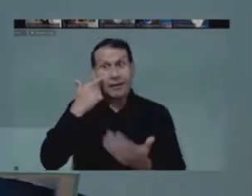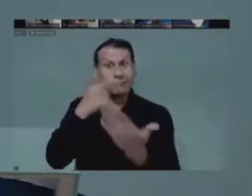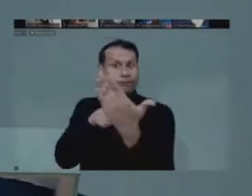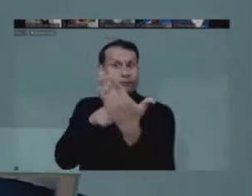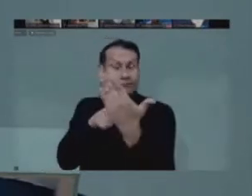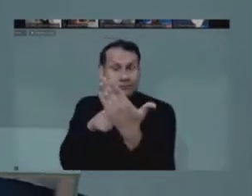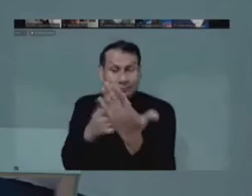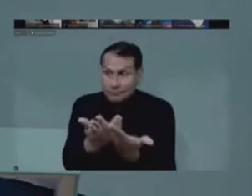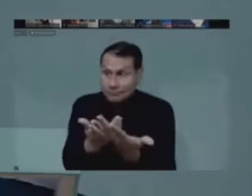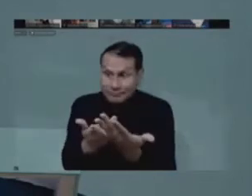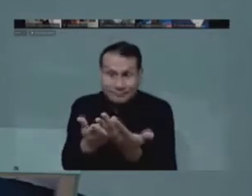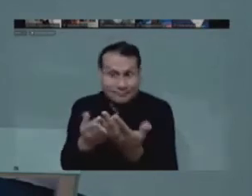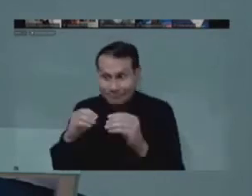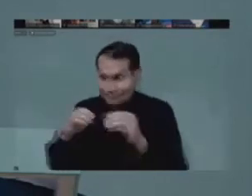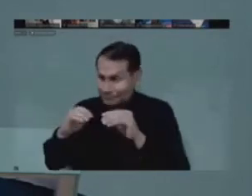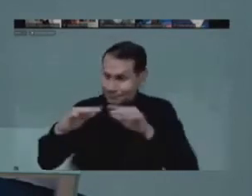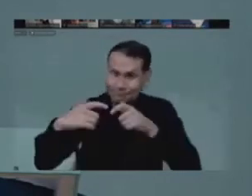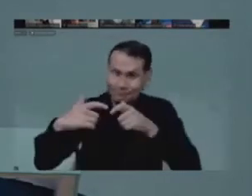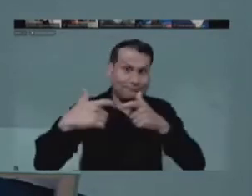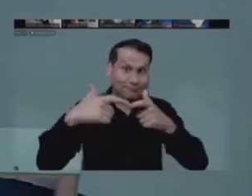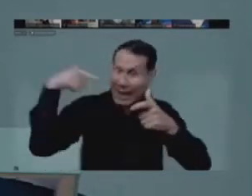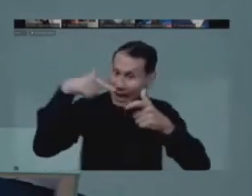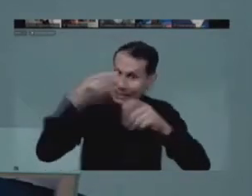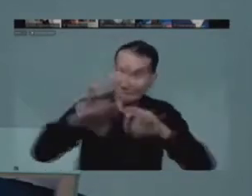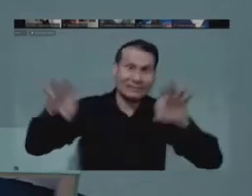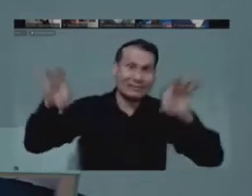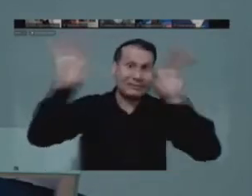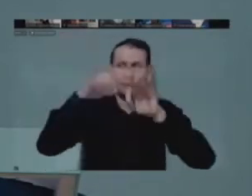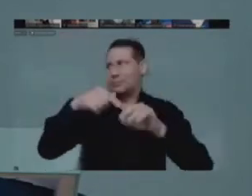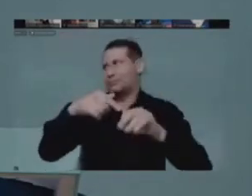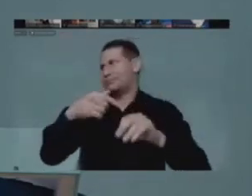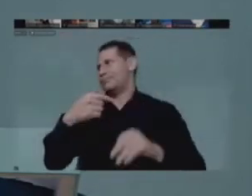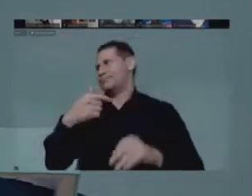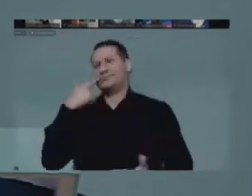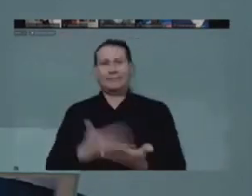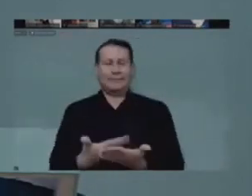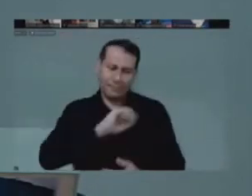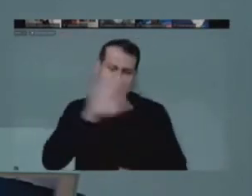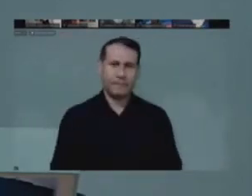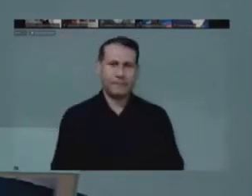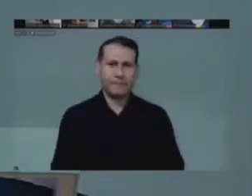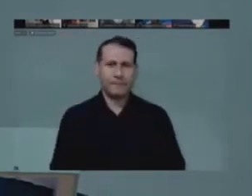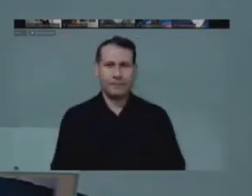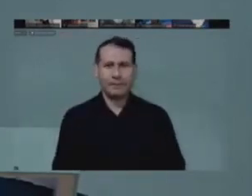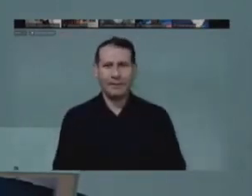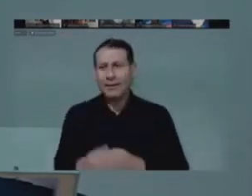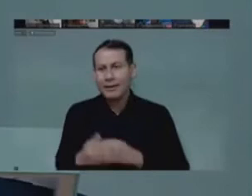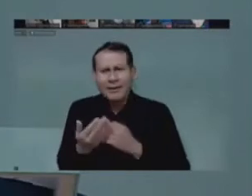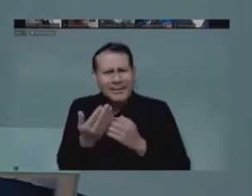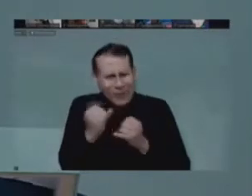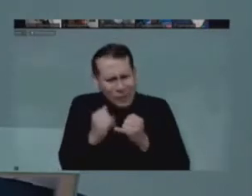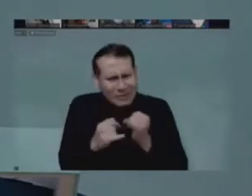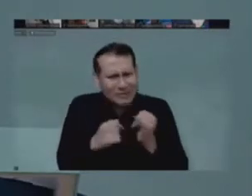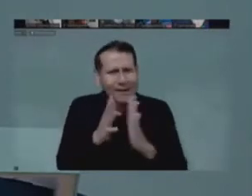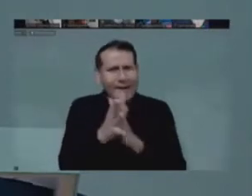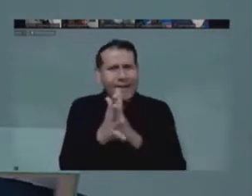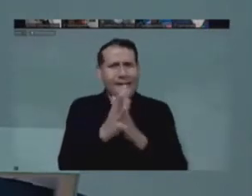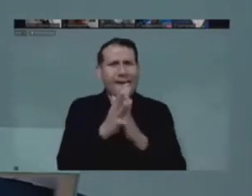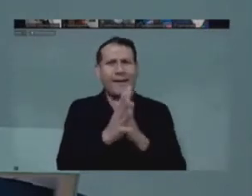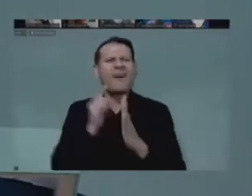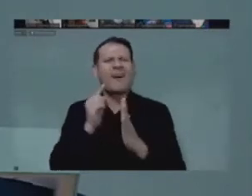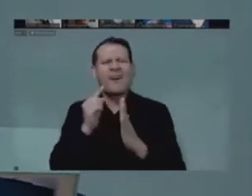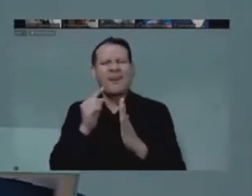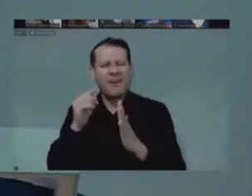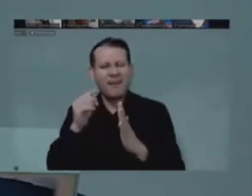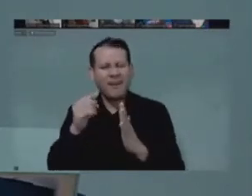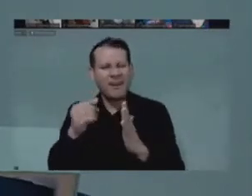Lo último que nos mencionabas, pues de cara a lo que viene en los próximos años, lo van a encontrar en el plan maestro de espectro. Para el año